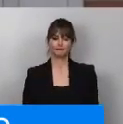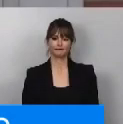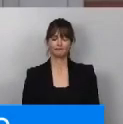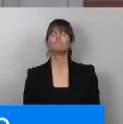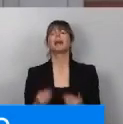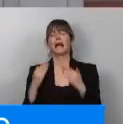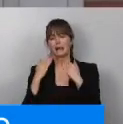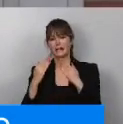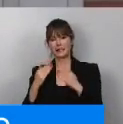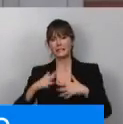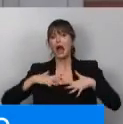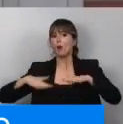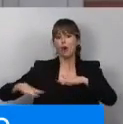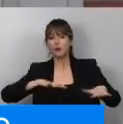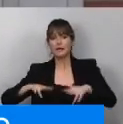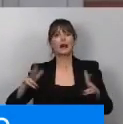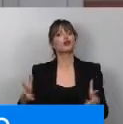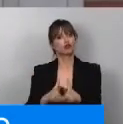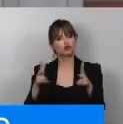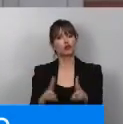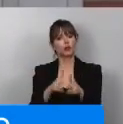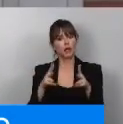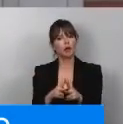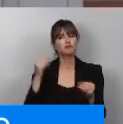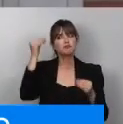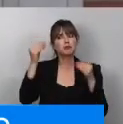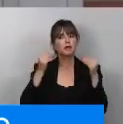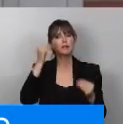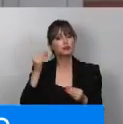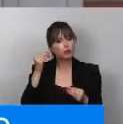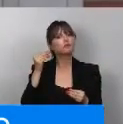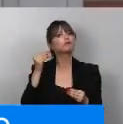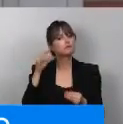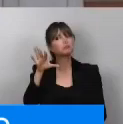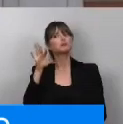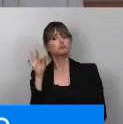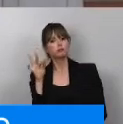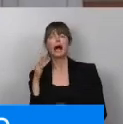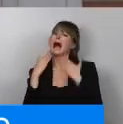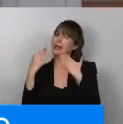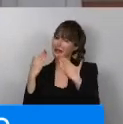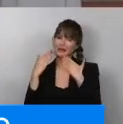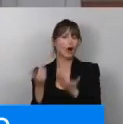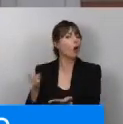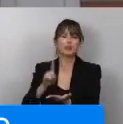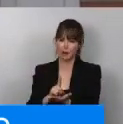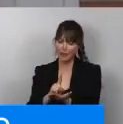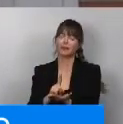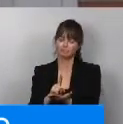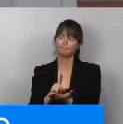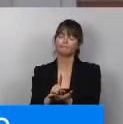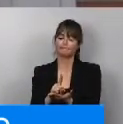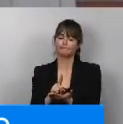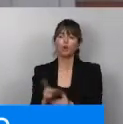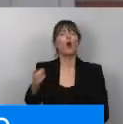gracias a esa movilización social que ha influido decisivamente en mi reflexión y Que vuelvo a agradecer Quiero compartir